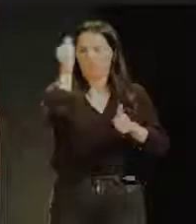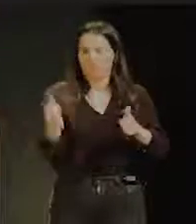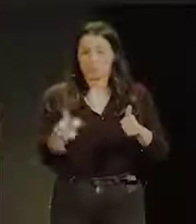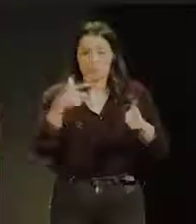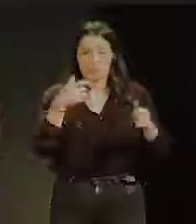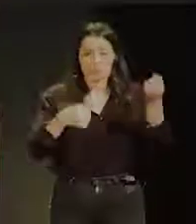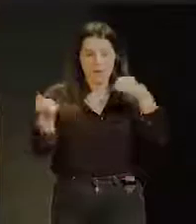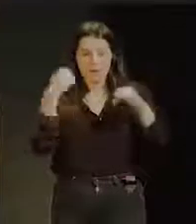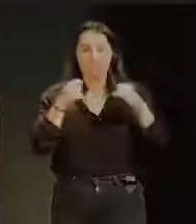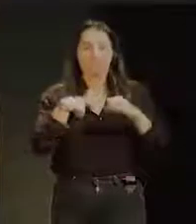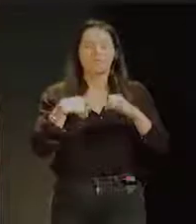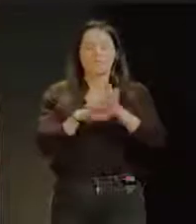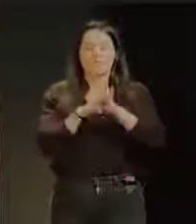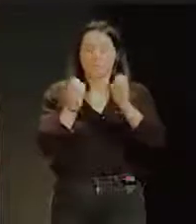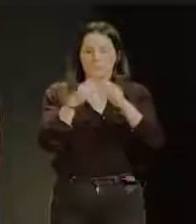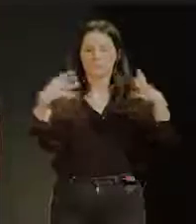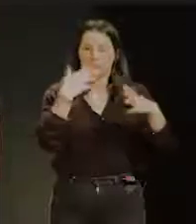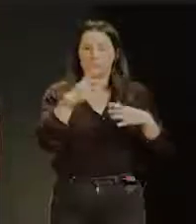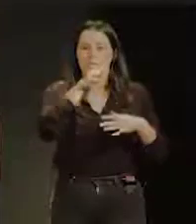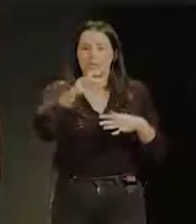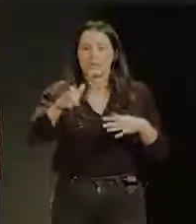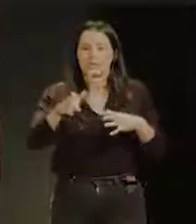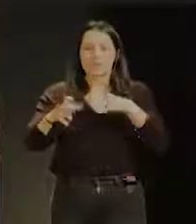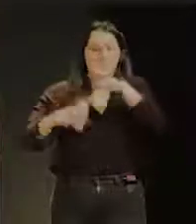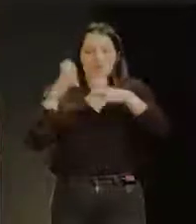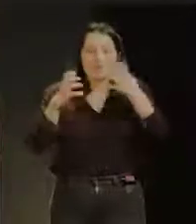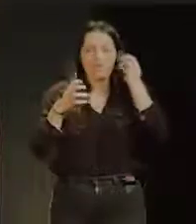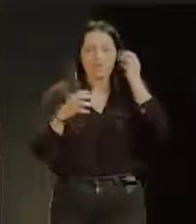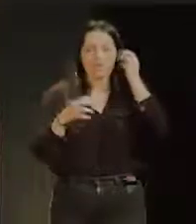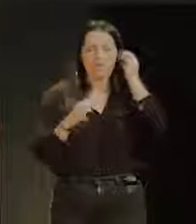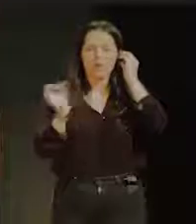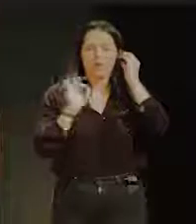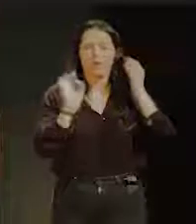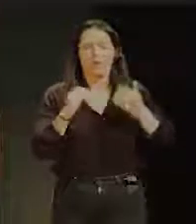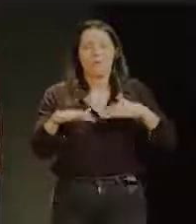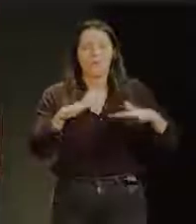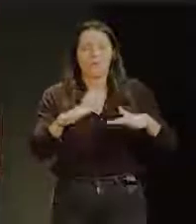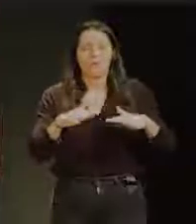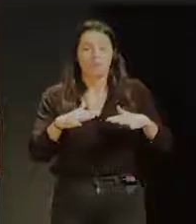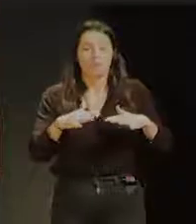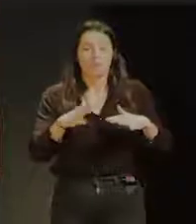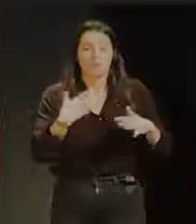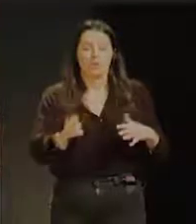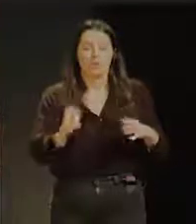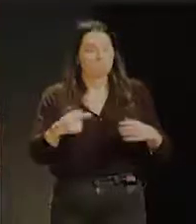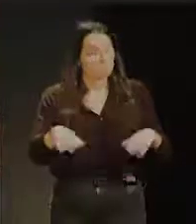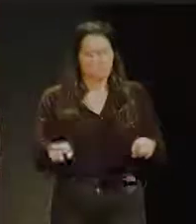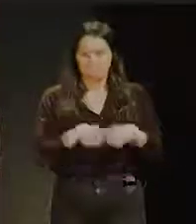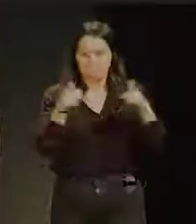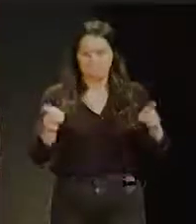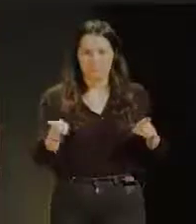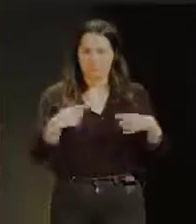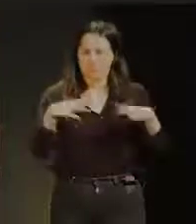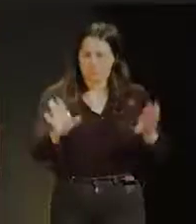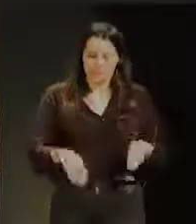actuación. Y si cualquier persona hace un ruido o algún movimiento involuntario, pues no pasa nada,